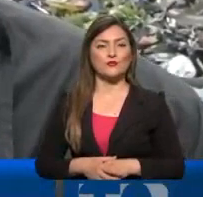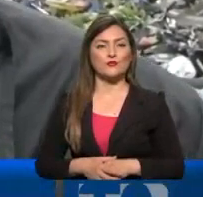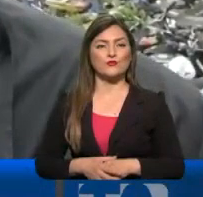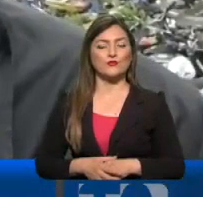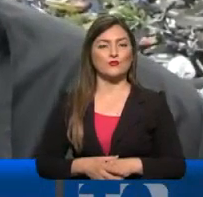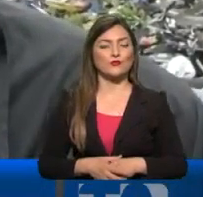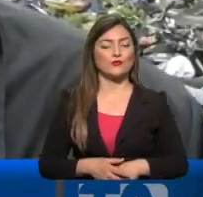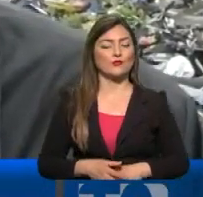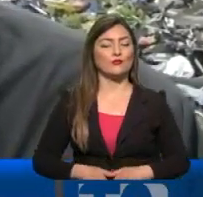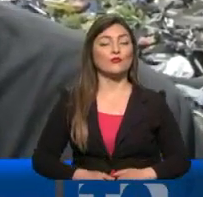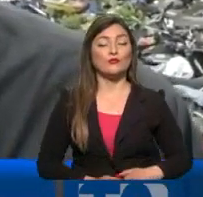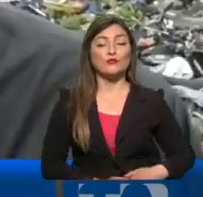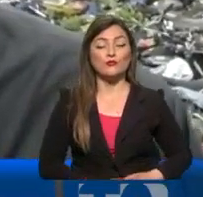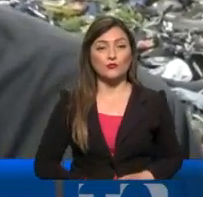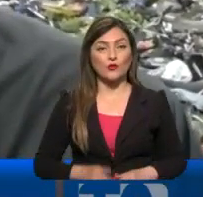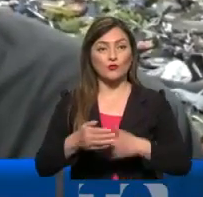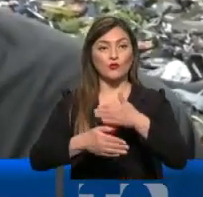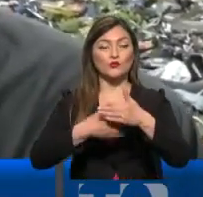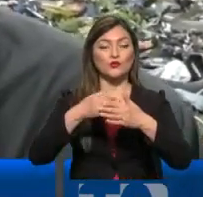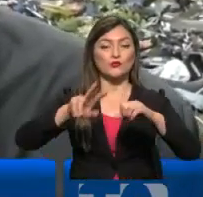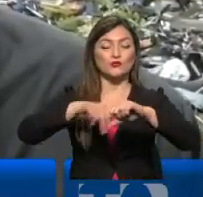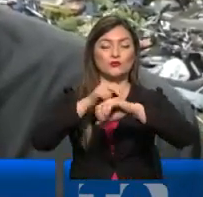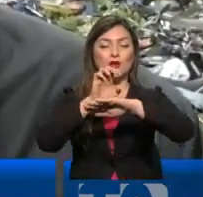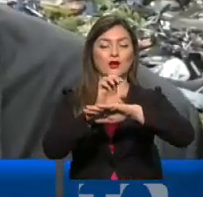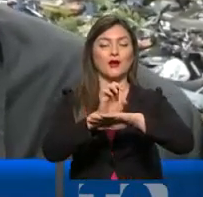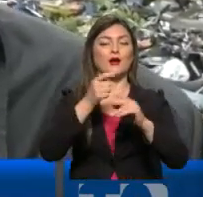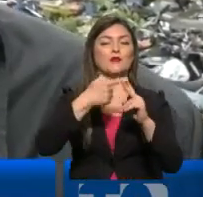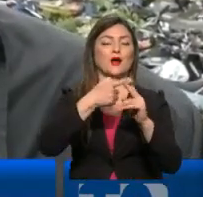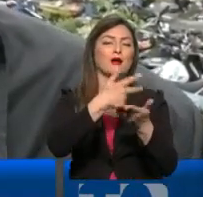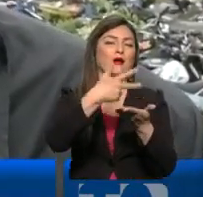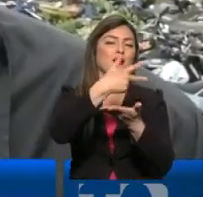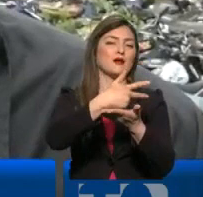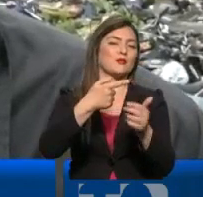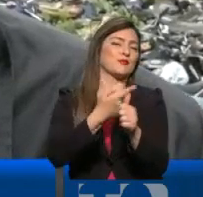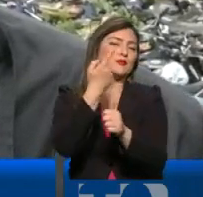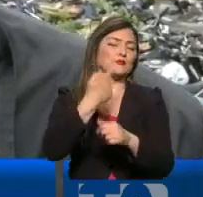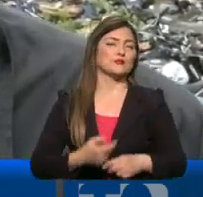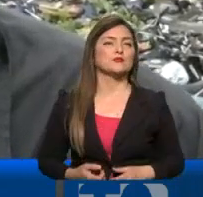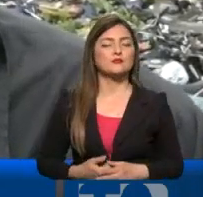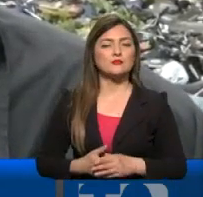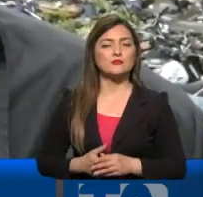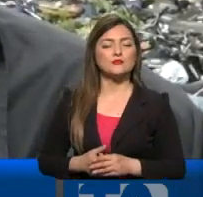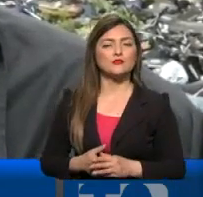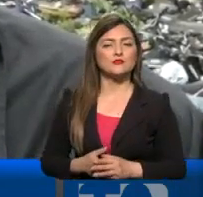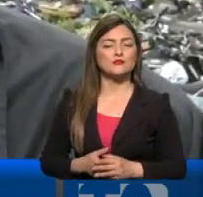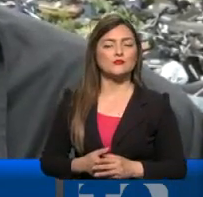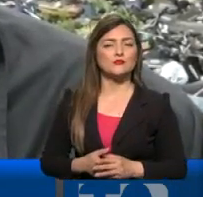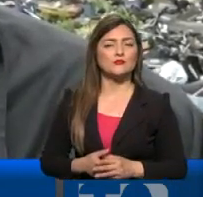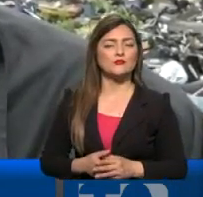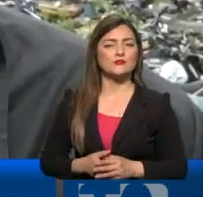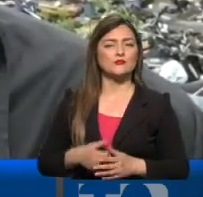judicial a nivel nacional hoy aquí en el carchi estamos realizando este proceso de chatarrización en un total